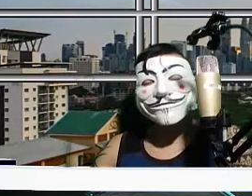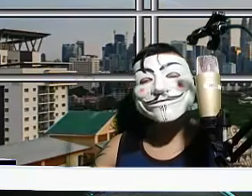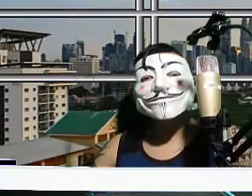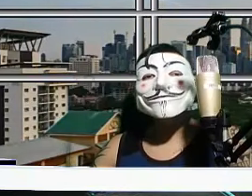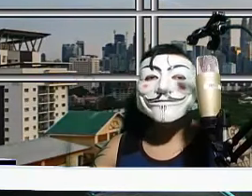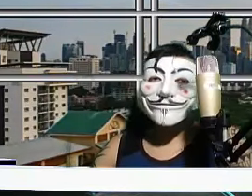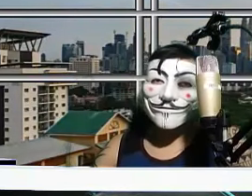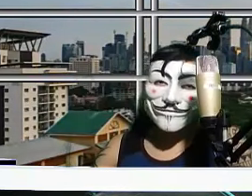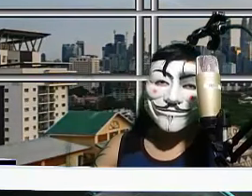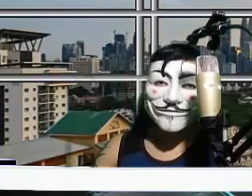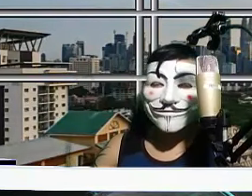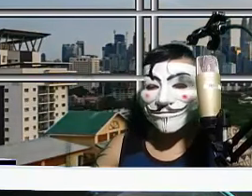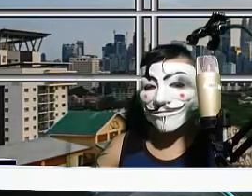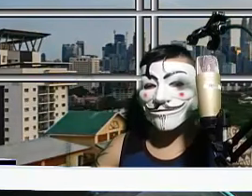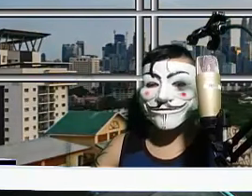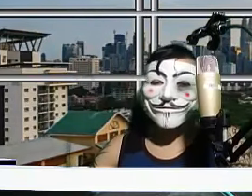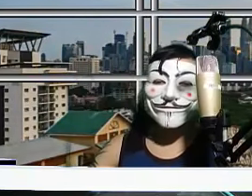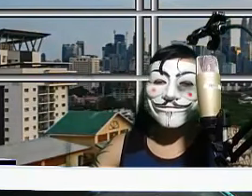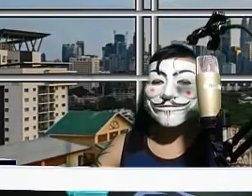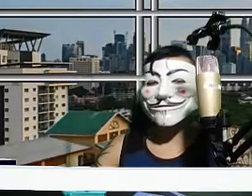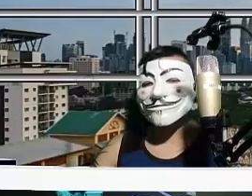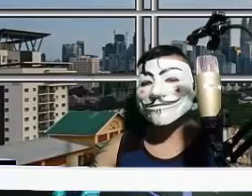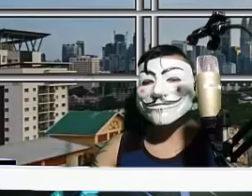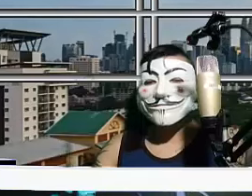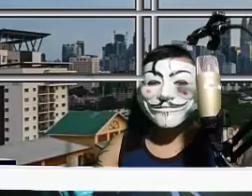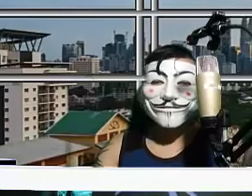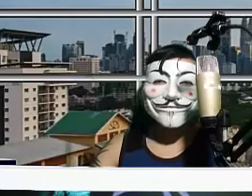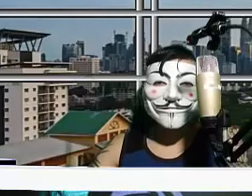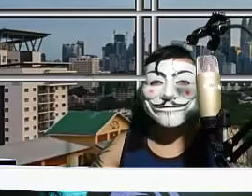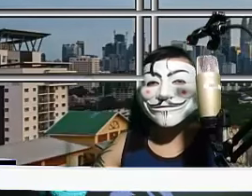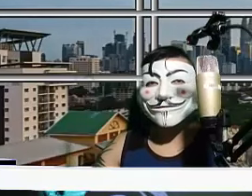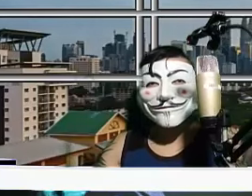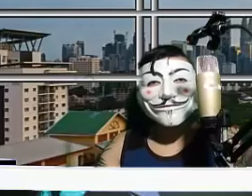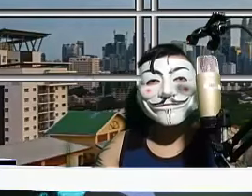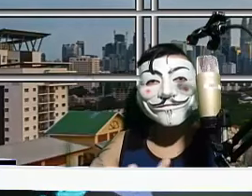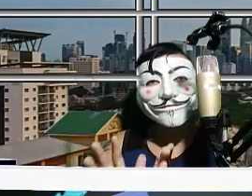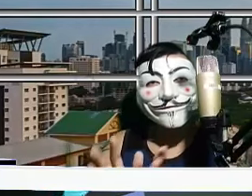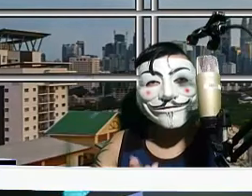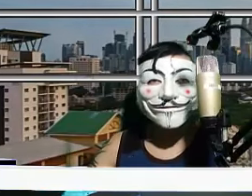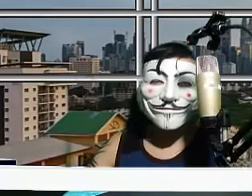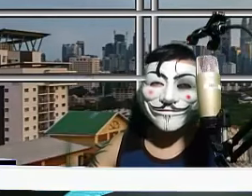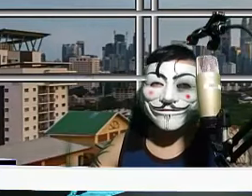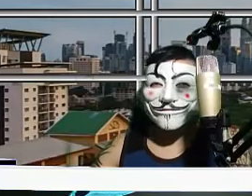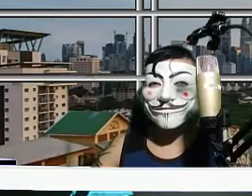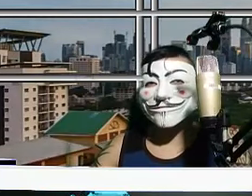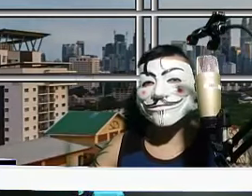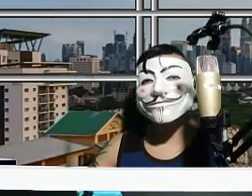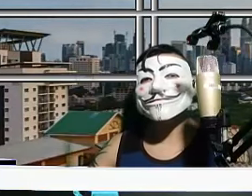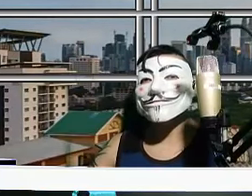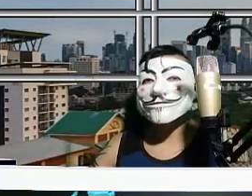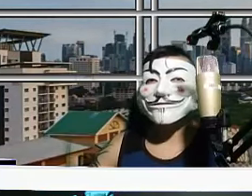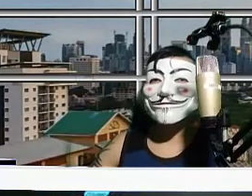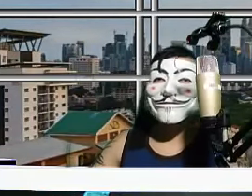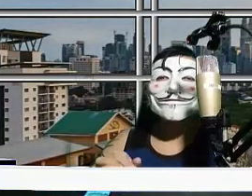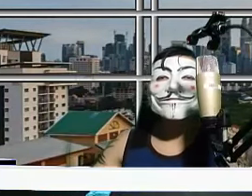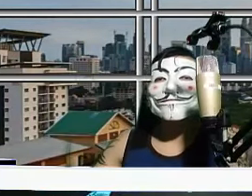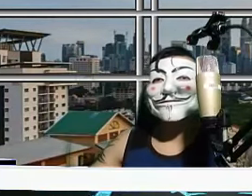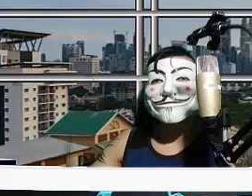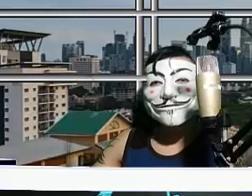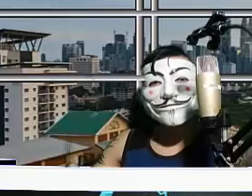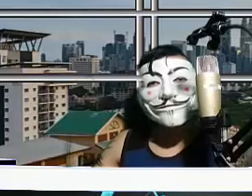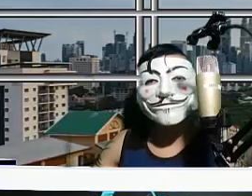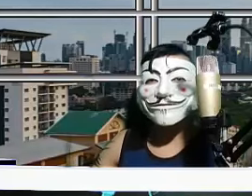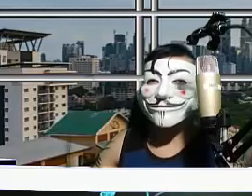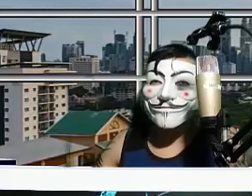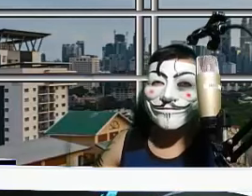o un trabajo más incompetente porque ahora muchos de ellos pierden el tiempo en los teléfonos y otro detalle digamos